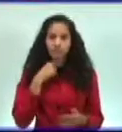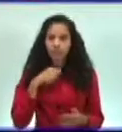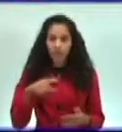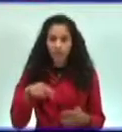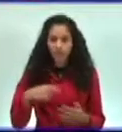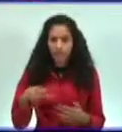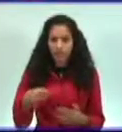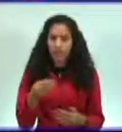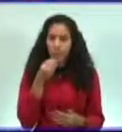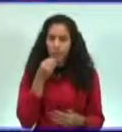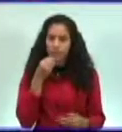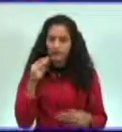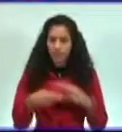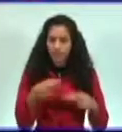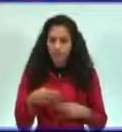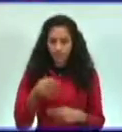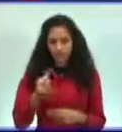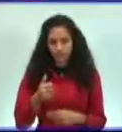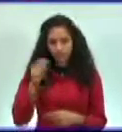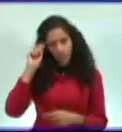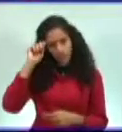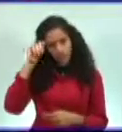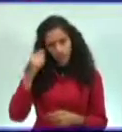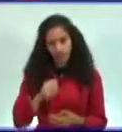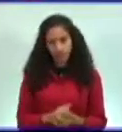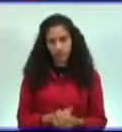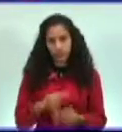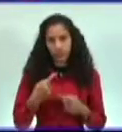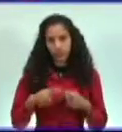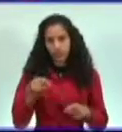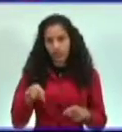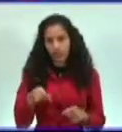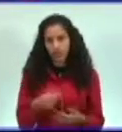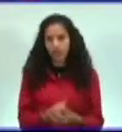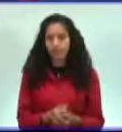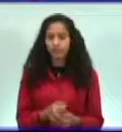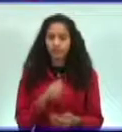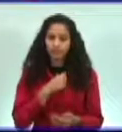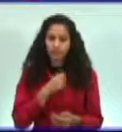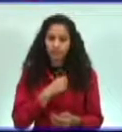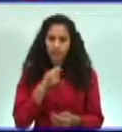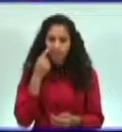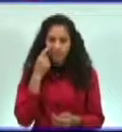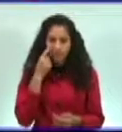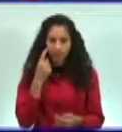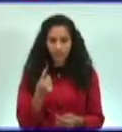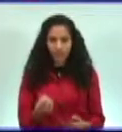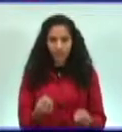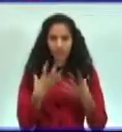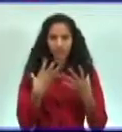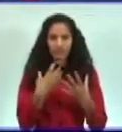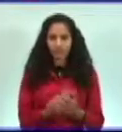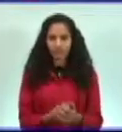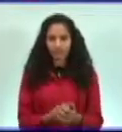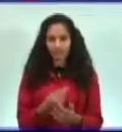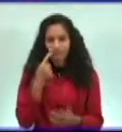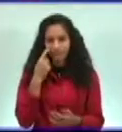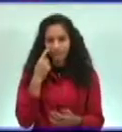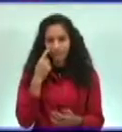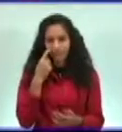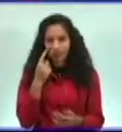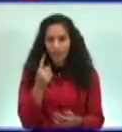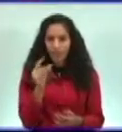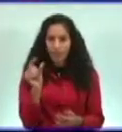lograr una adecuada memorización. Pero ahora les he traído una sorpresa. Los dejo con